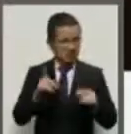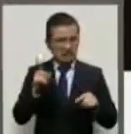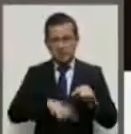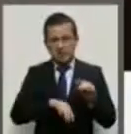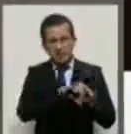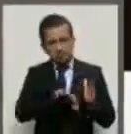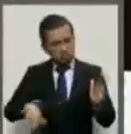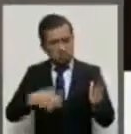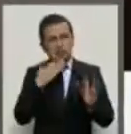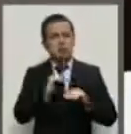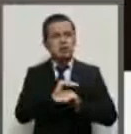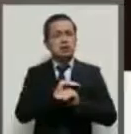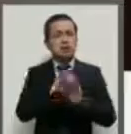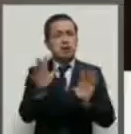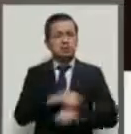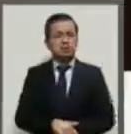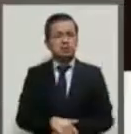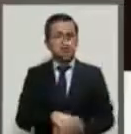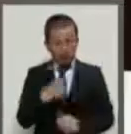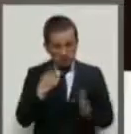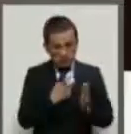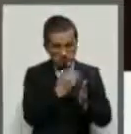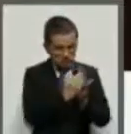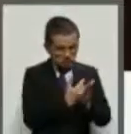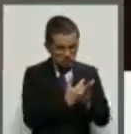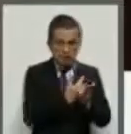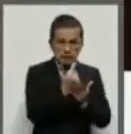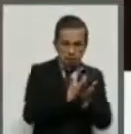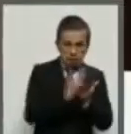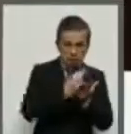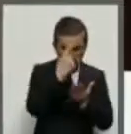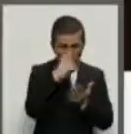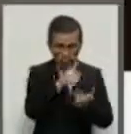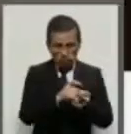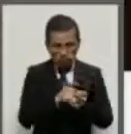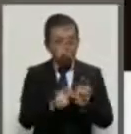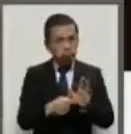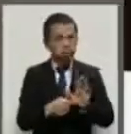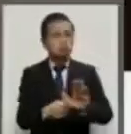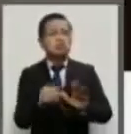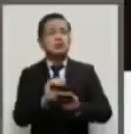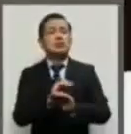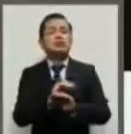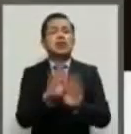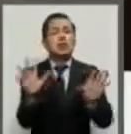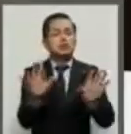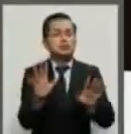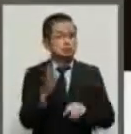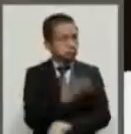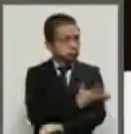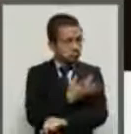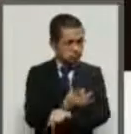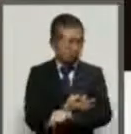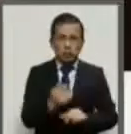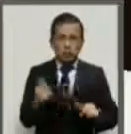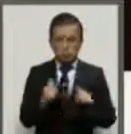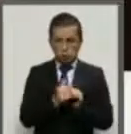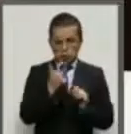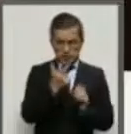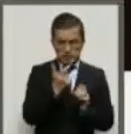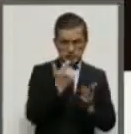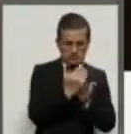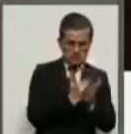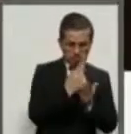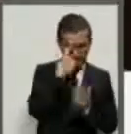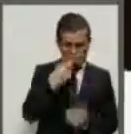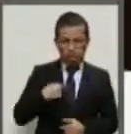paquete económico donde priva la transparencia, un paquete que acaba con el uso discrecional de los recursos, que